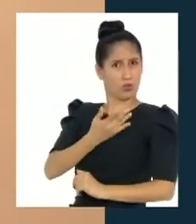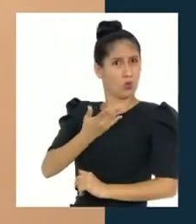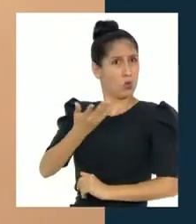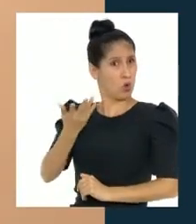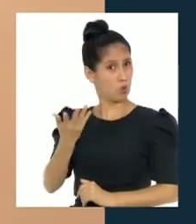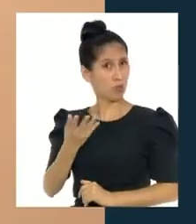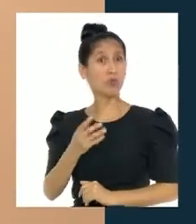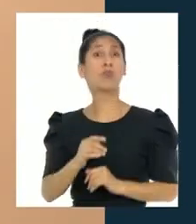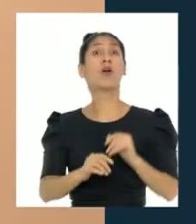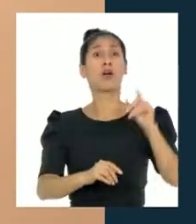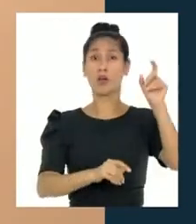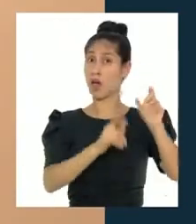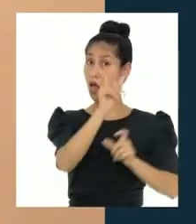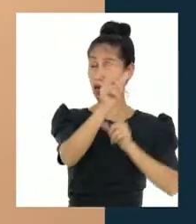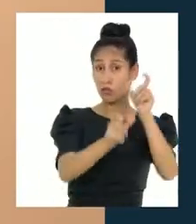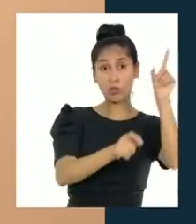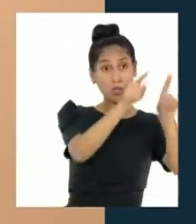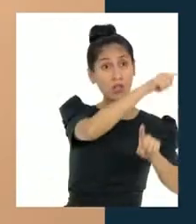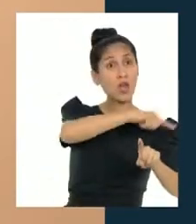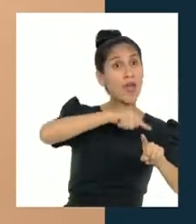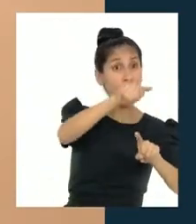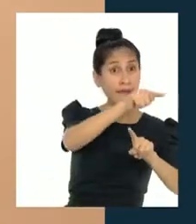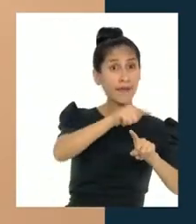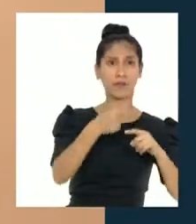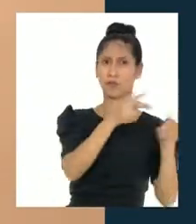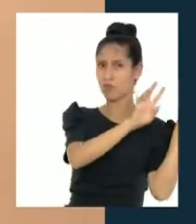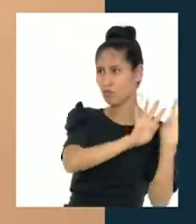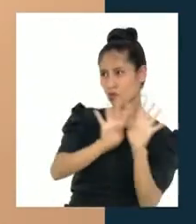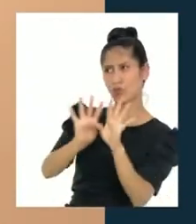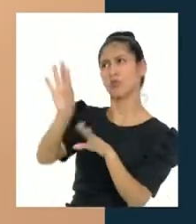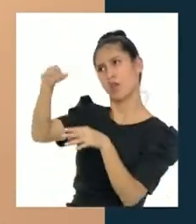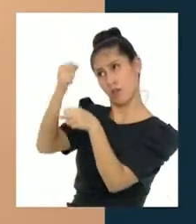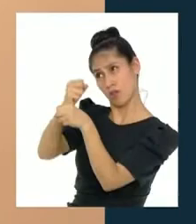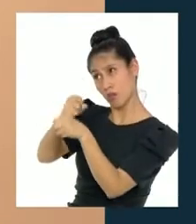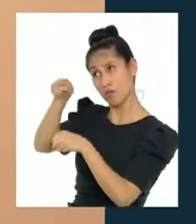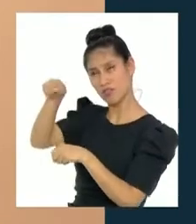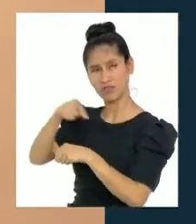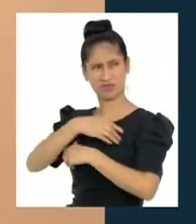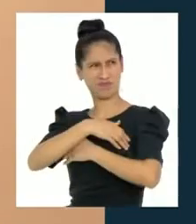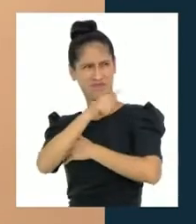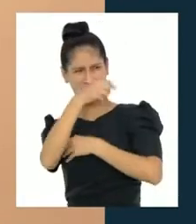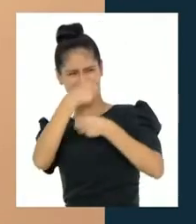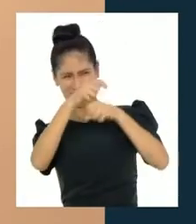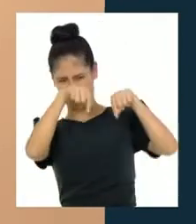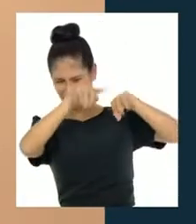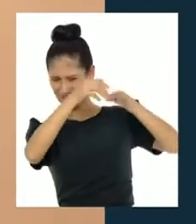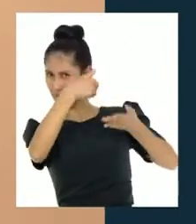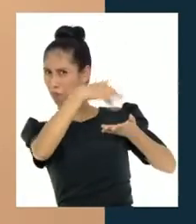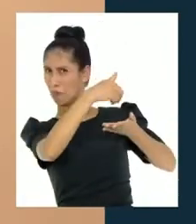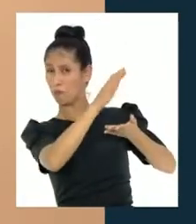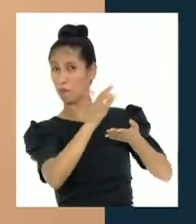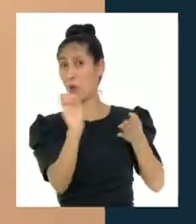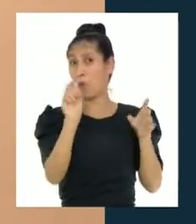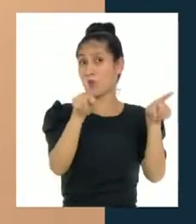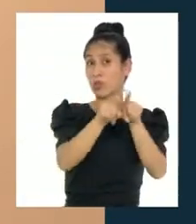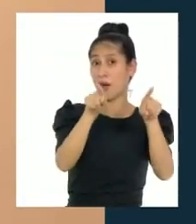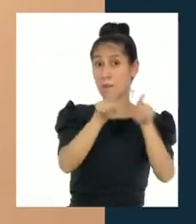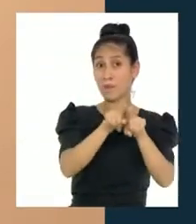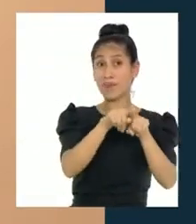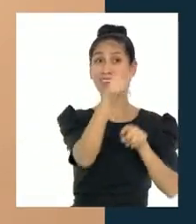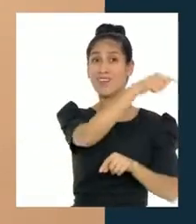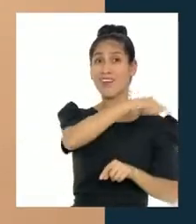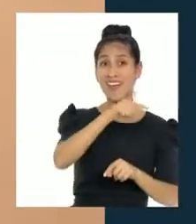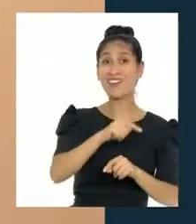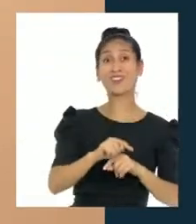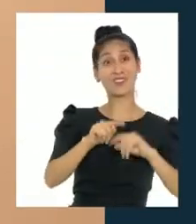al empleo, para tener una educación adecuada, para estar en la universidad, aunque parezca no muy claro.